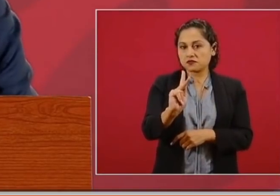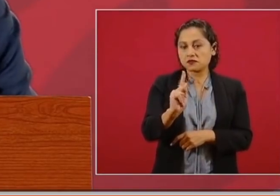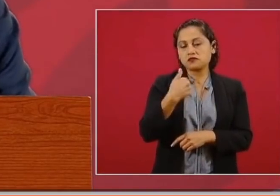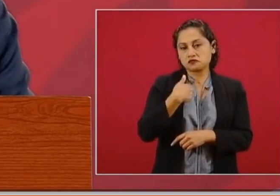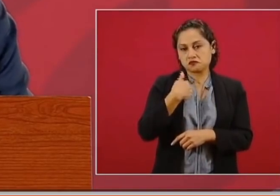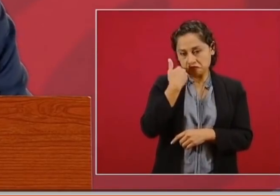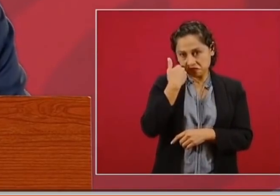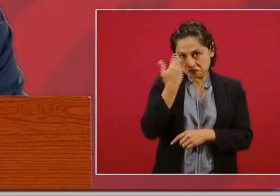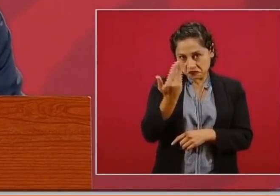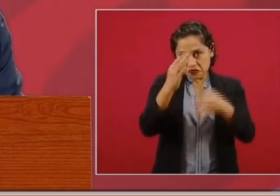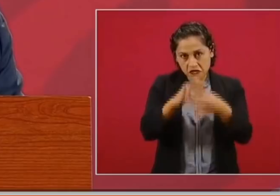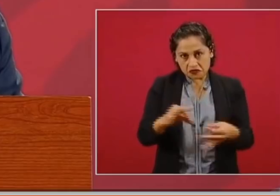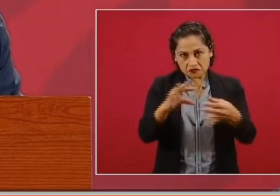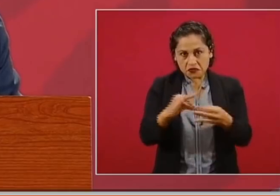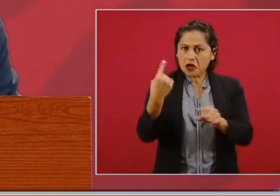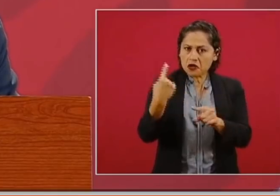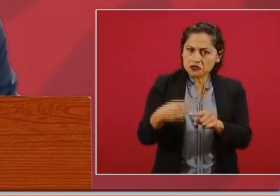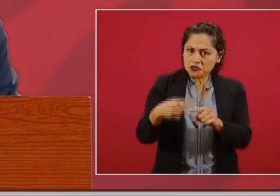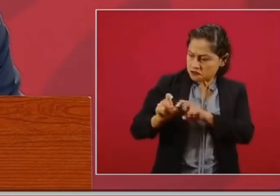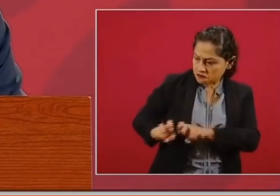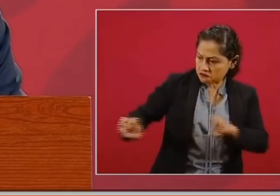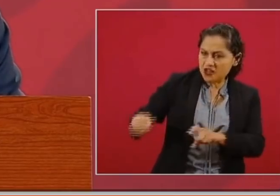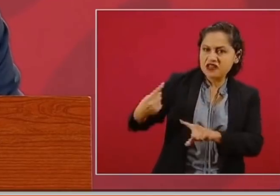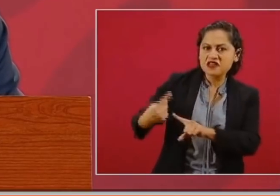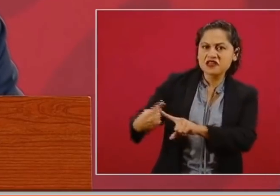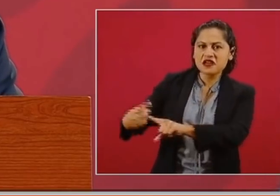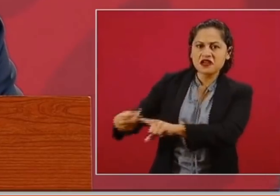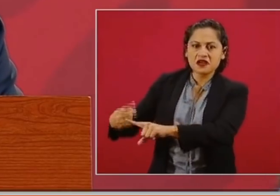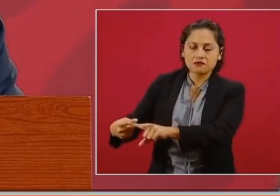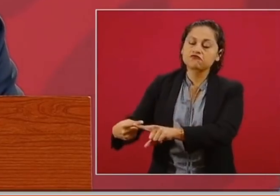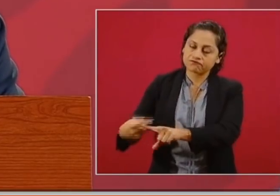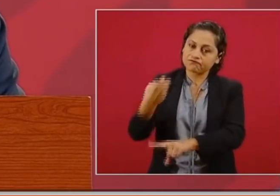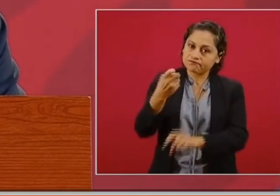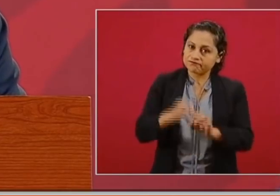mencionar quiénes nos acompañan.